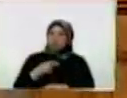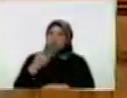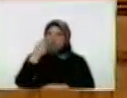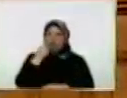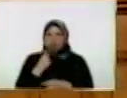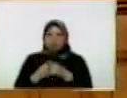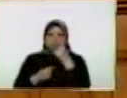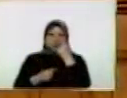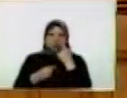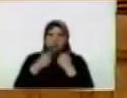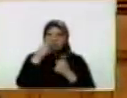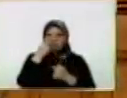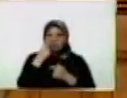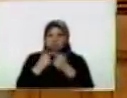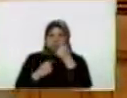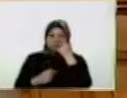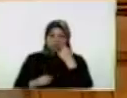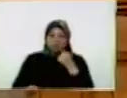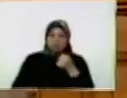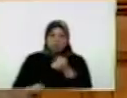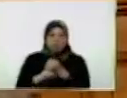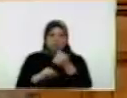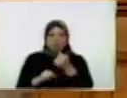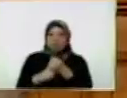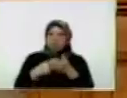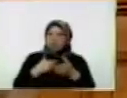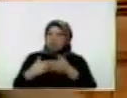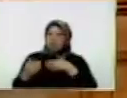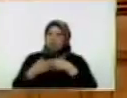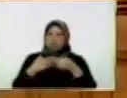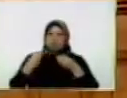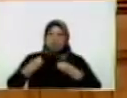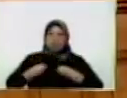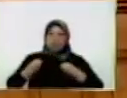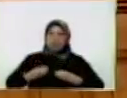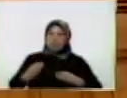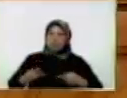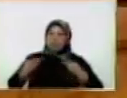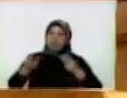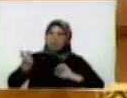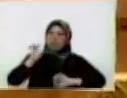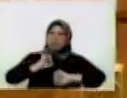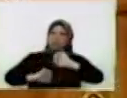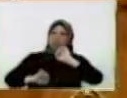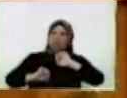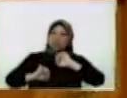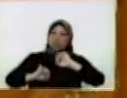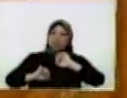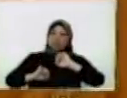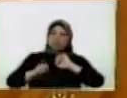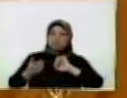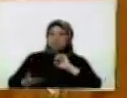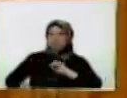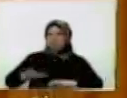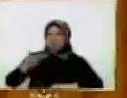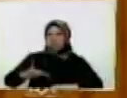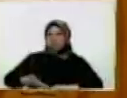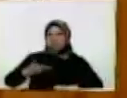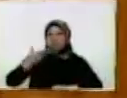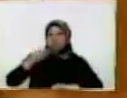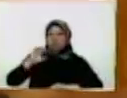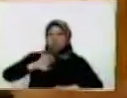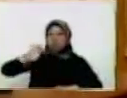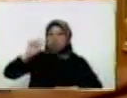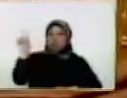lloraron porque están dispuestos a entregar la vida para defender lo más sagrado que es la